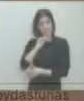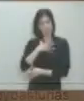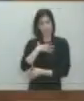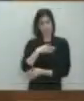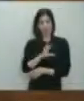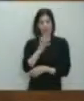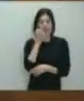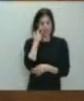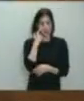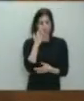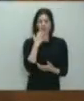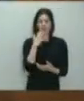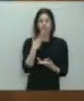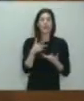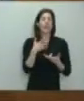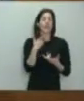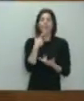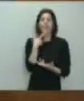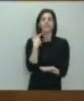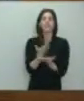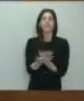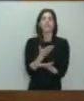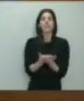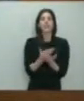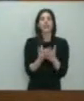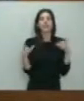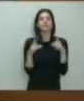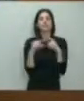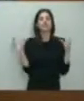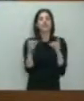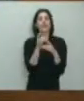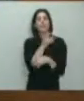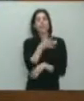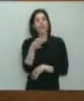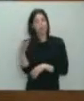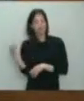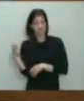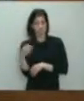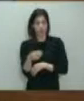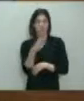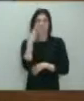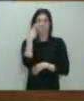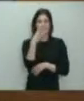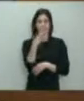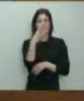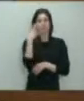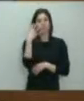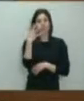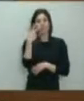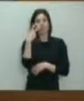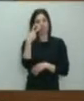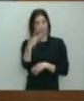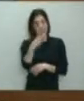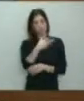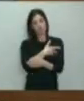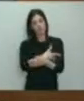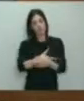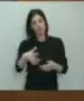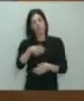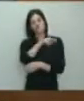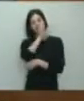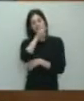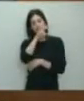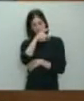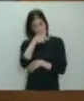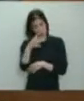Es decir, se solicita que Asturias se endeude, añada 342 millones de deuda más con el conjunto de estas tres